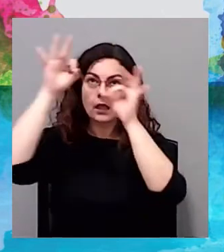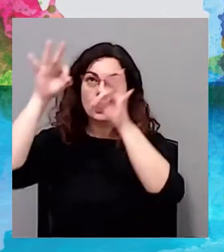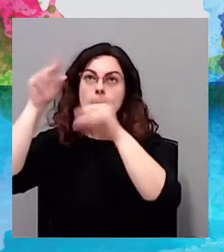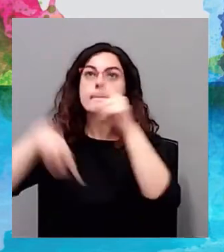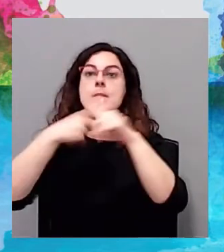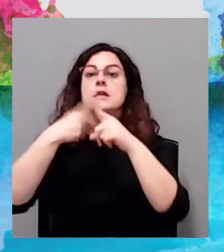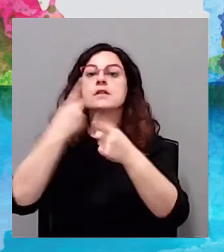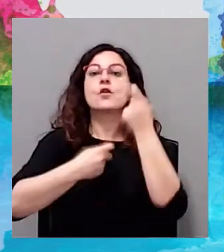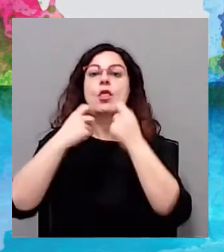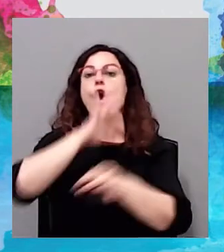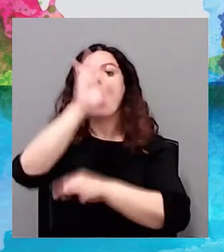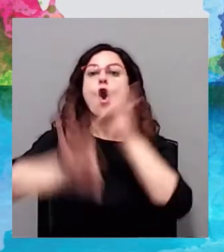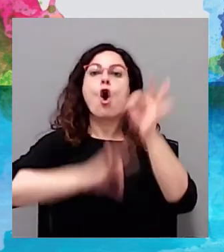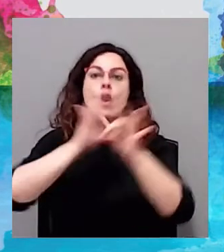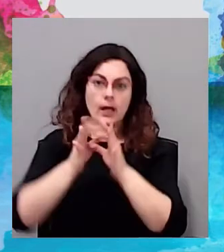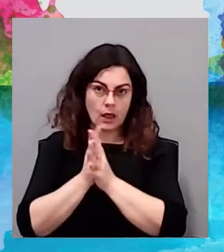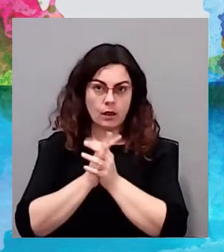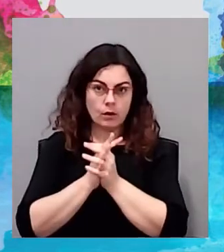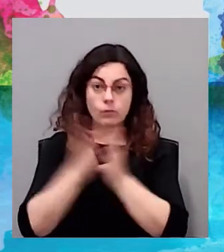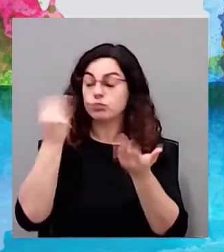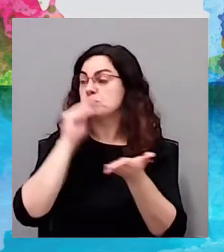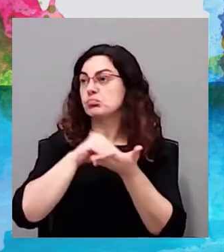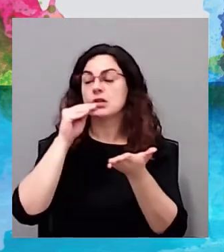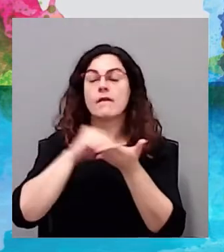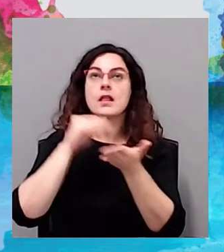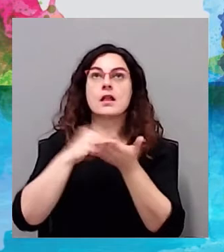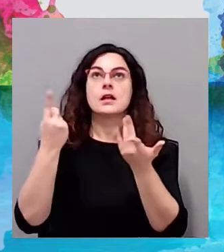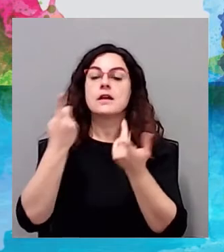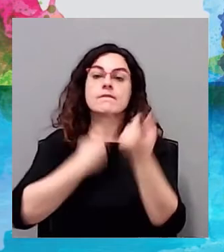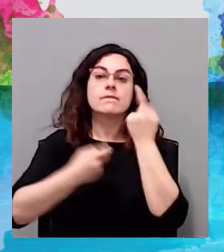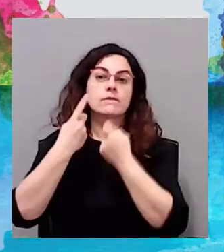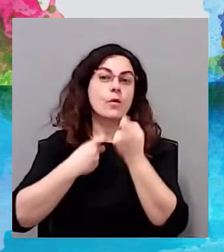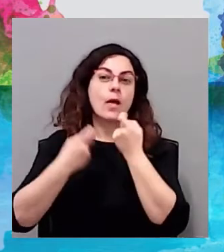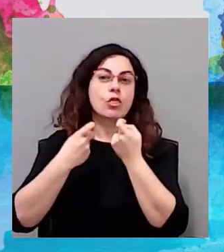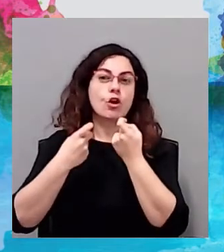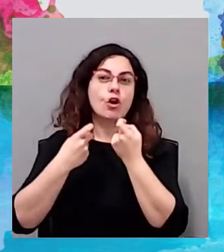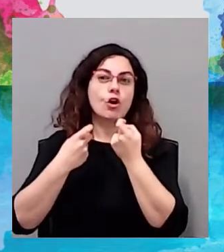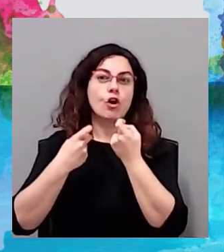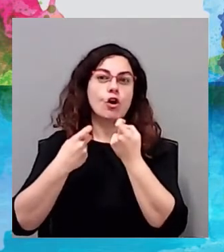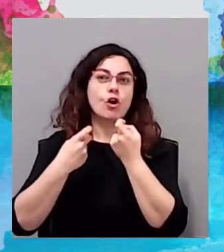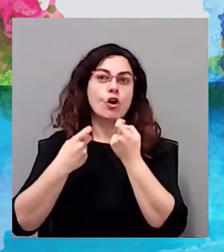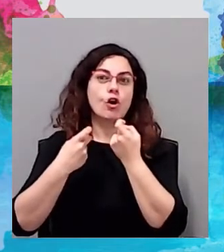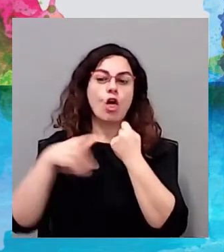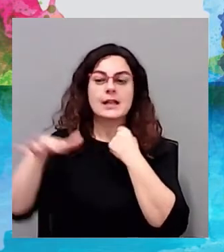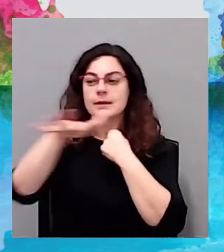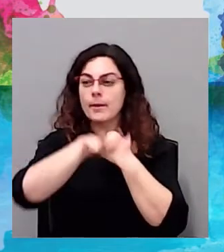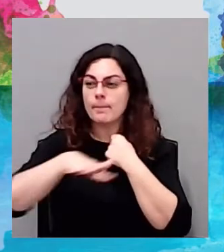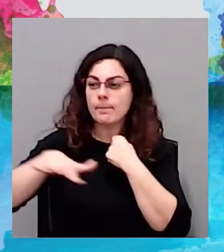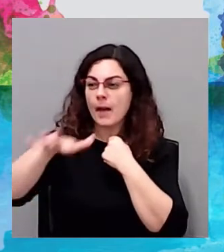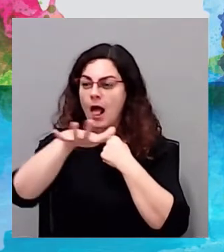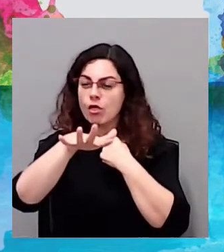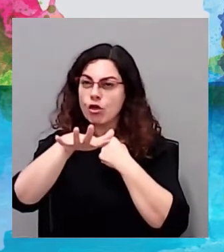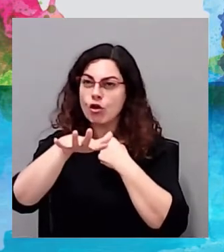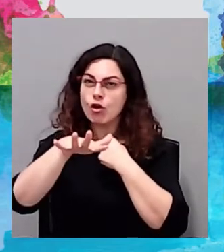una descripción que no tiene una indicación espacial de cómo se encuentran los elementos